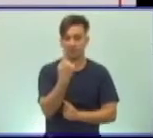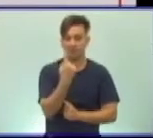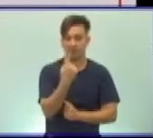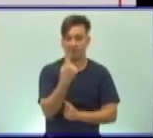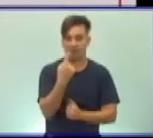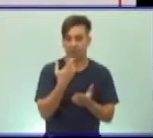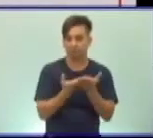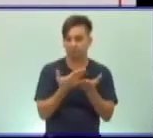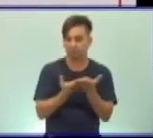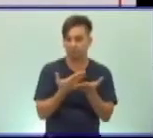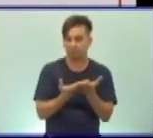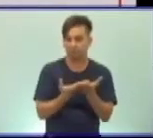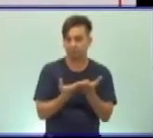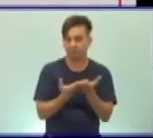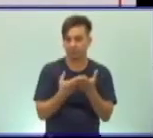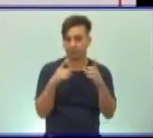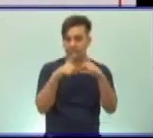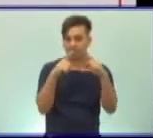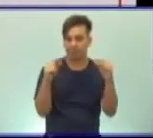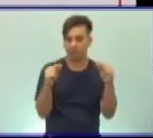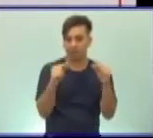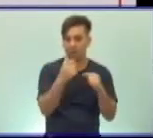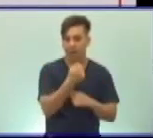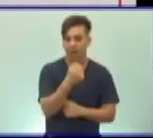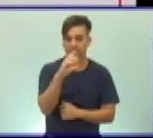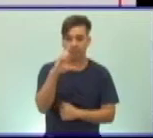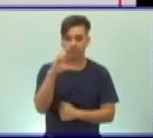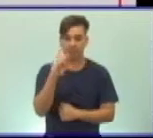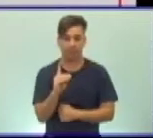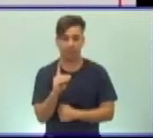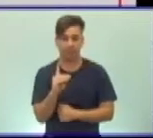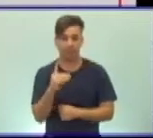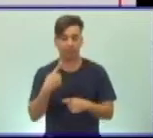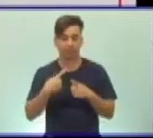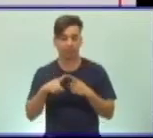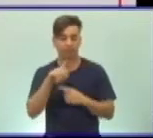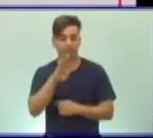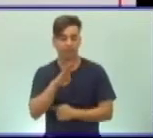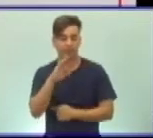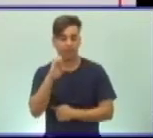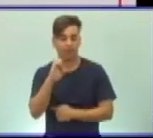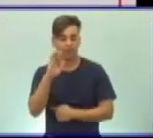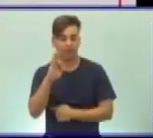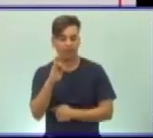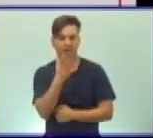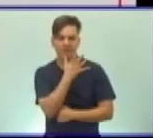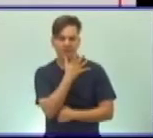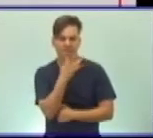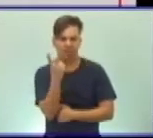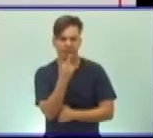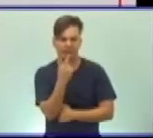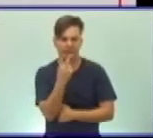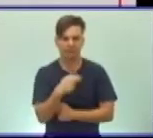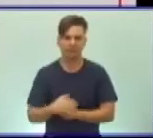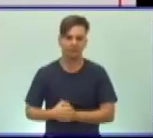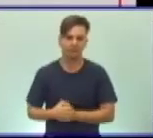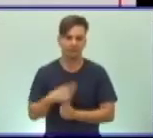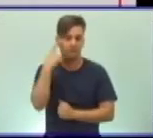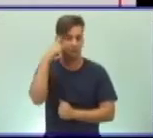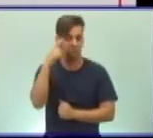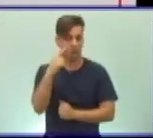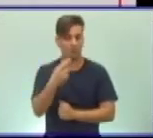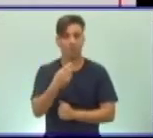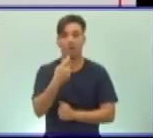los triángulos ACD y EBF son semejantes. ¿Recuerdas algo muy